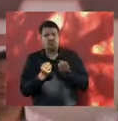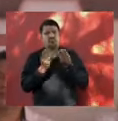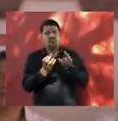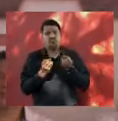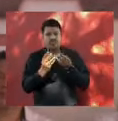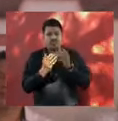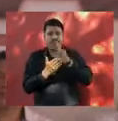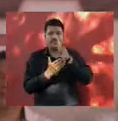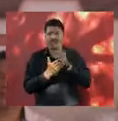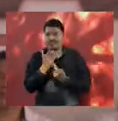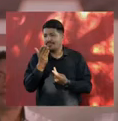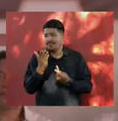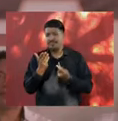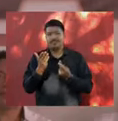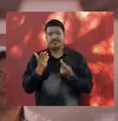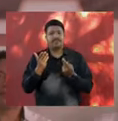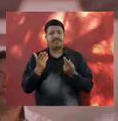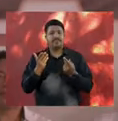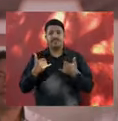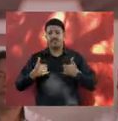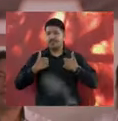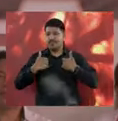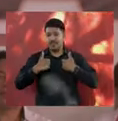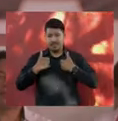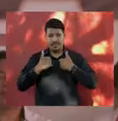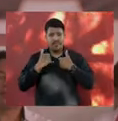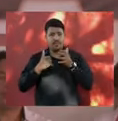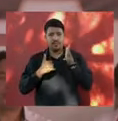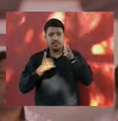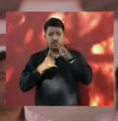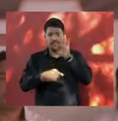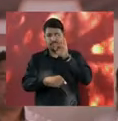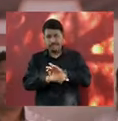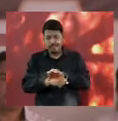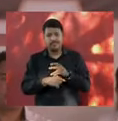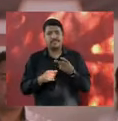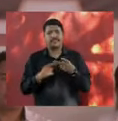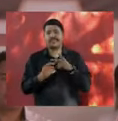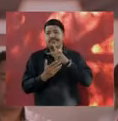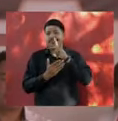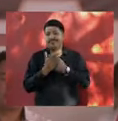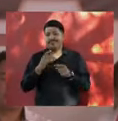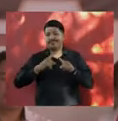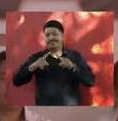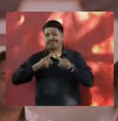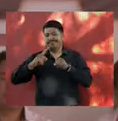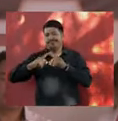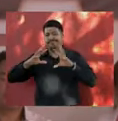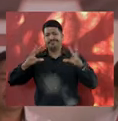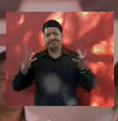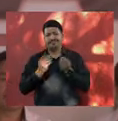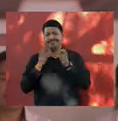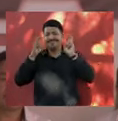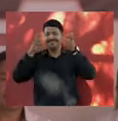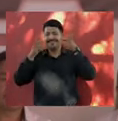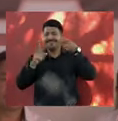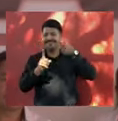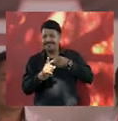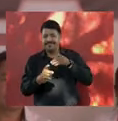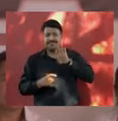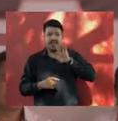Sembrando Vida, Jóvenes Construyendo el Futuro, todos los programas del bienestar. Pero no nos vamos a quedar